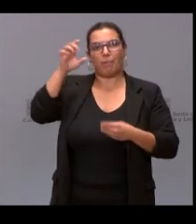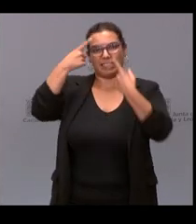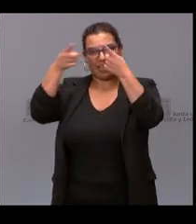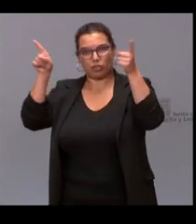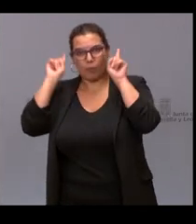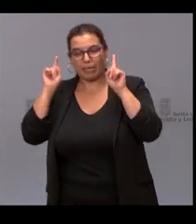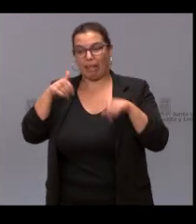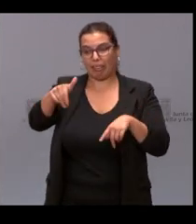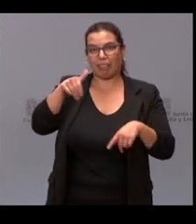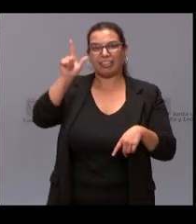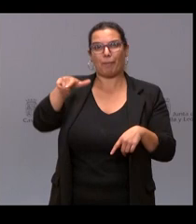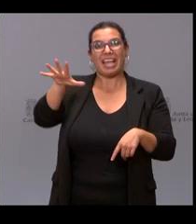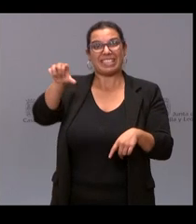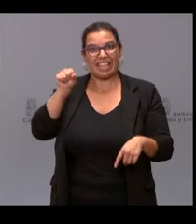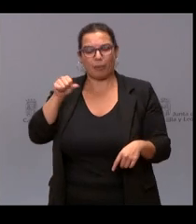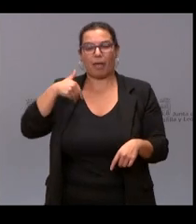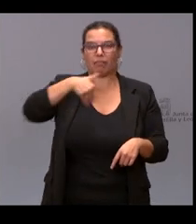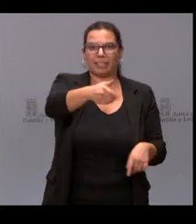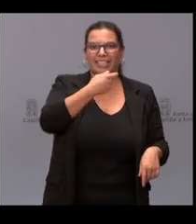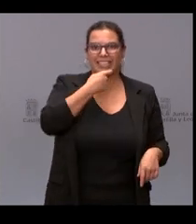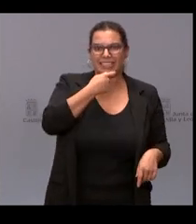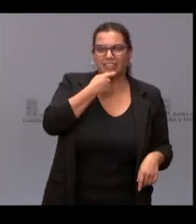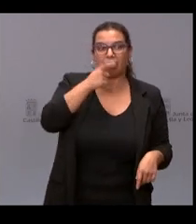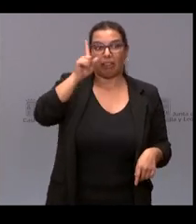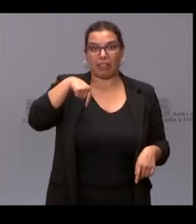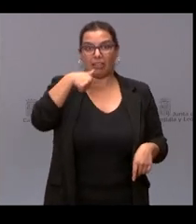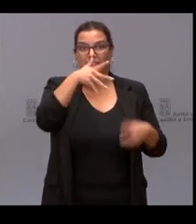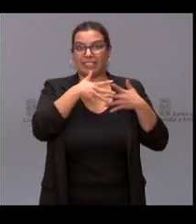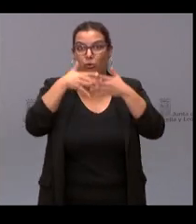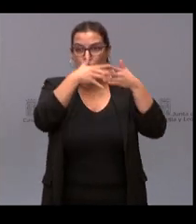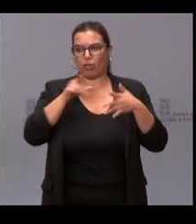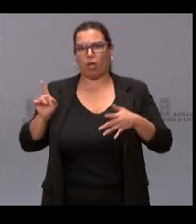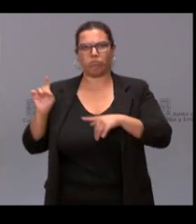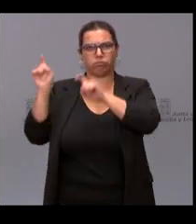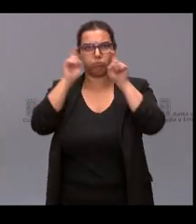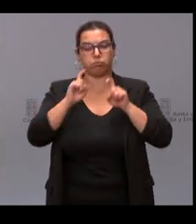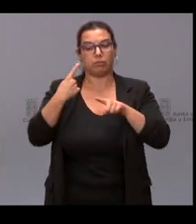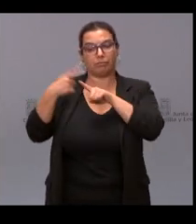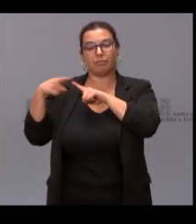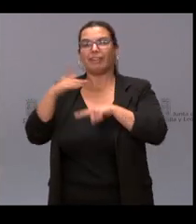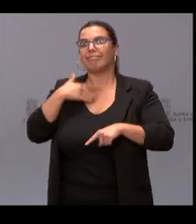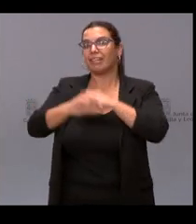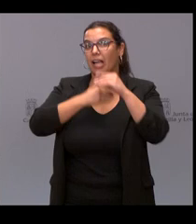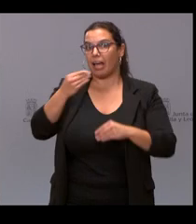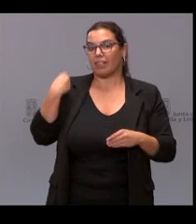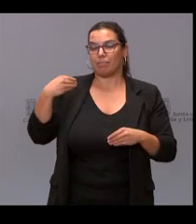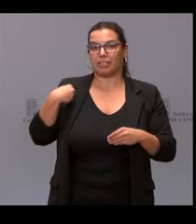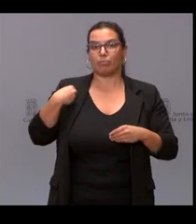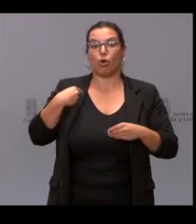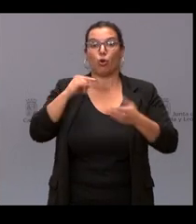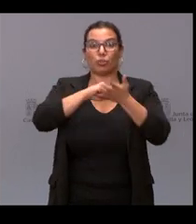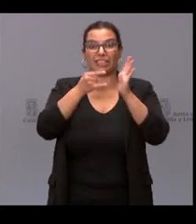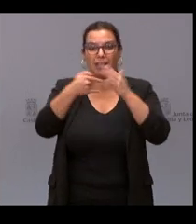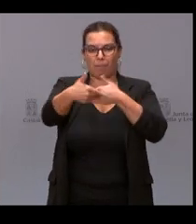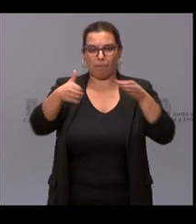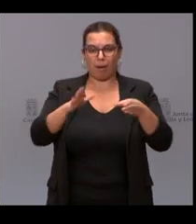en Reino Unido, como pretende hacer en Estados Unidos, es desarrollar sistemas de almacenamiento de energía eléctrica de